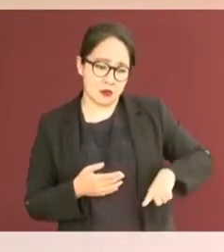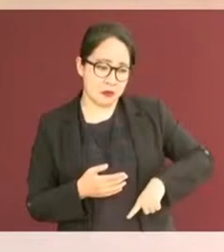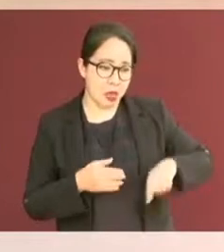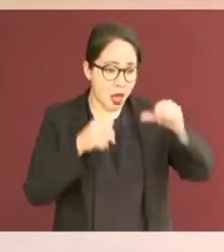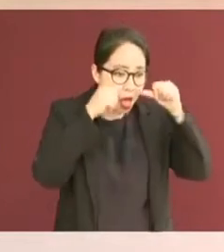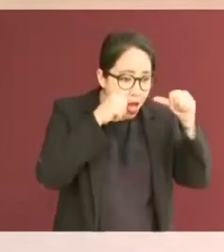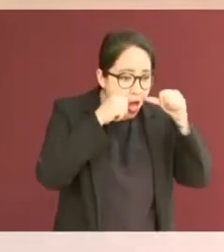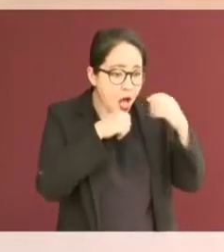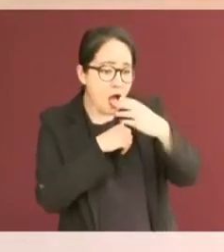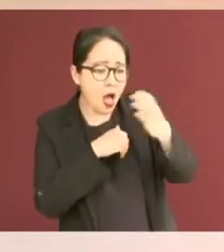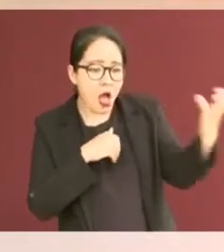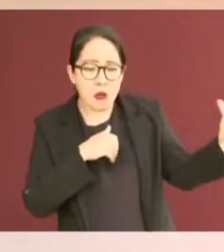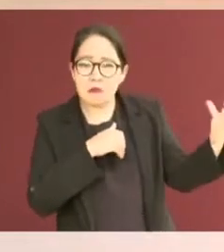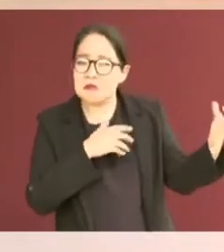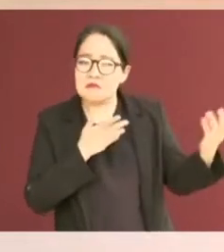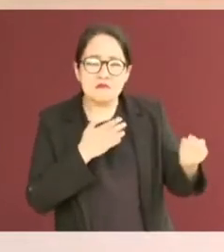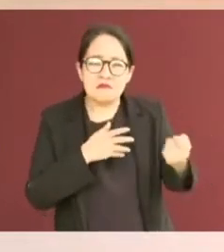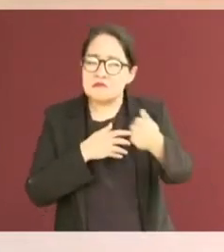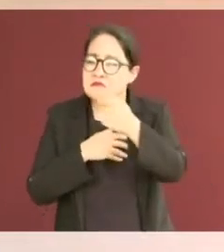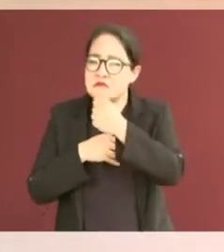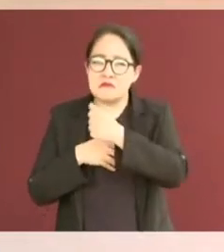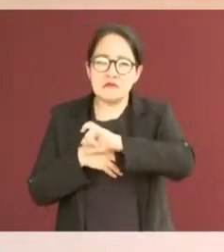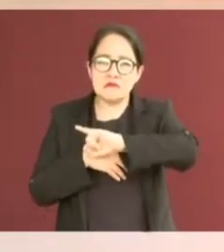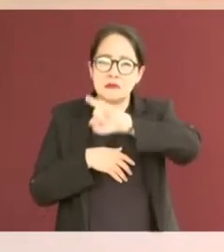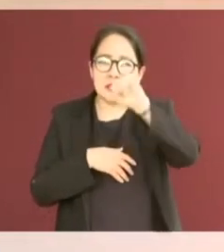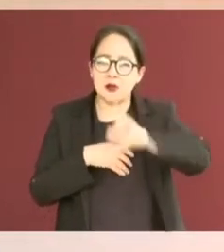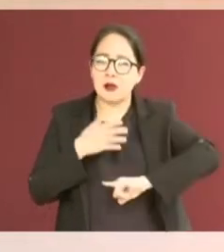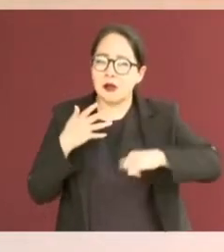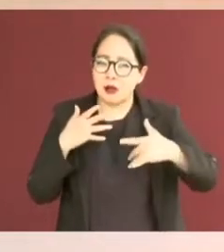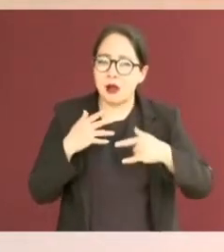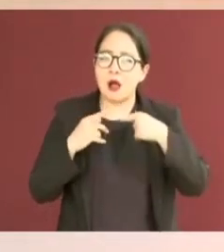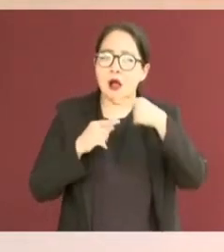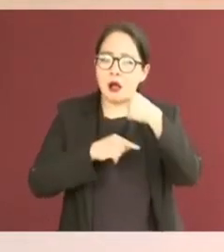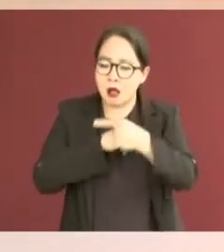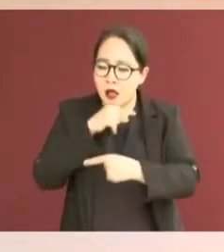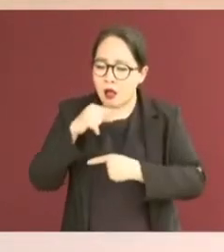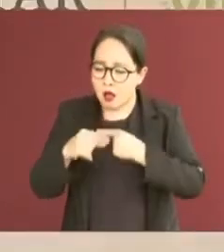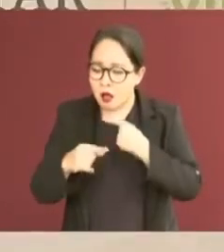ahora se está regresando al campo